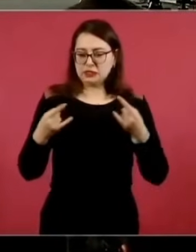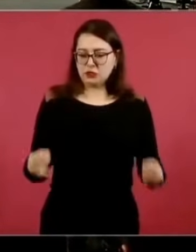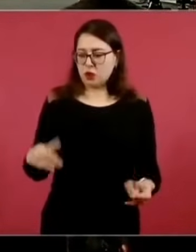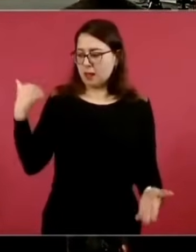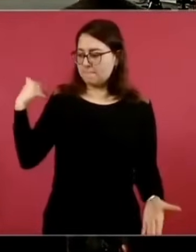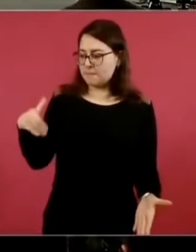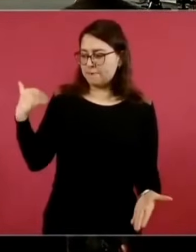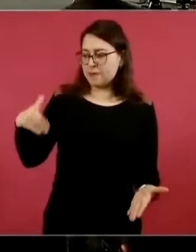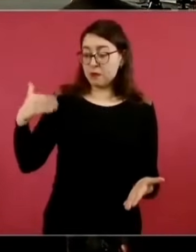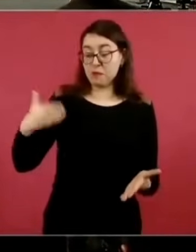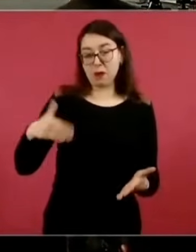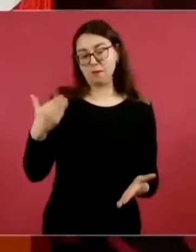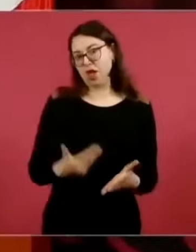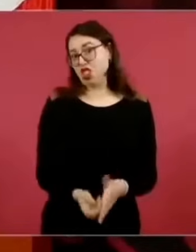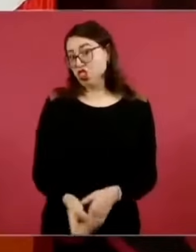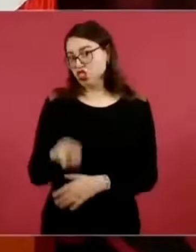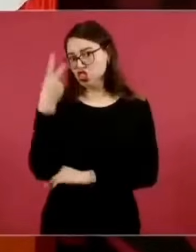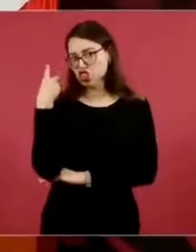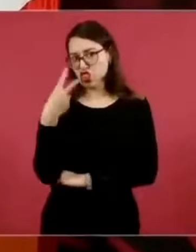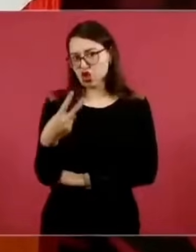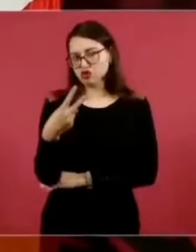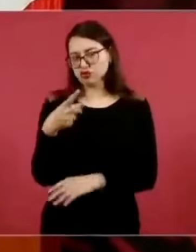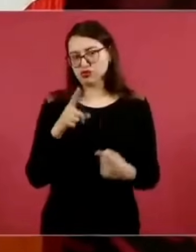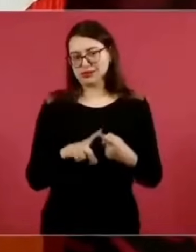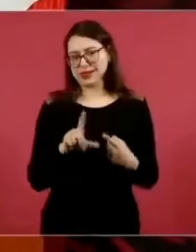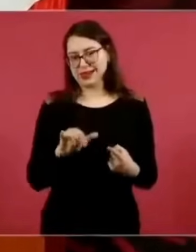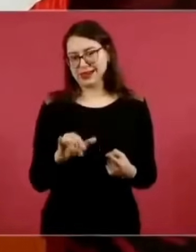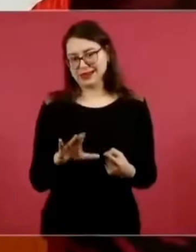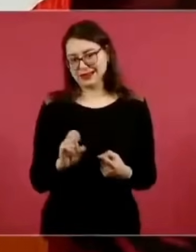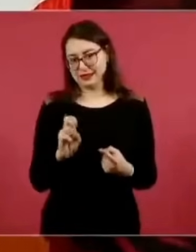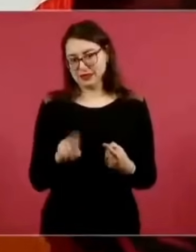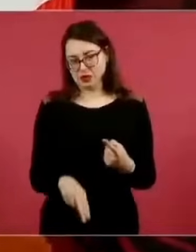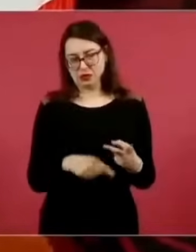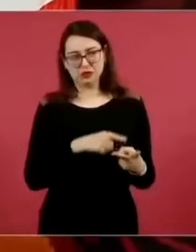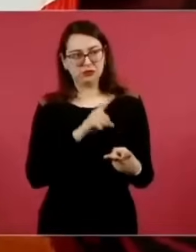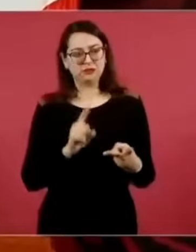recordar con mucho respeto. Abraham Lincoln